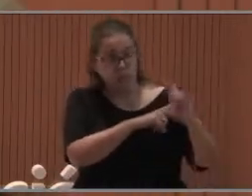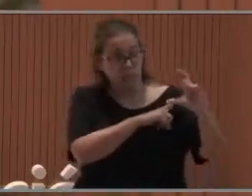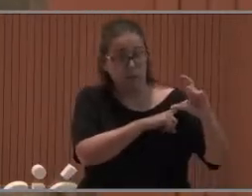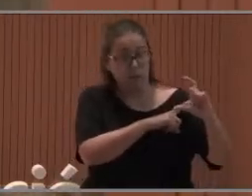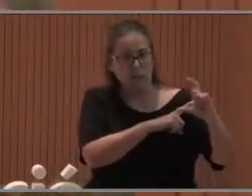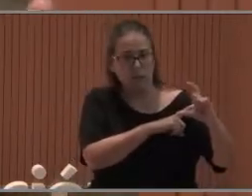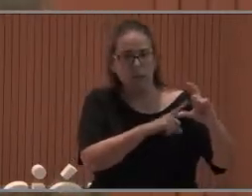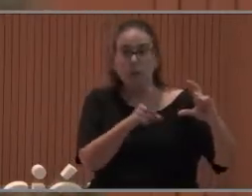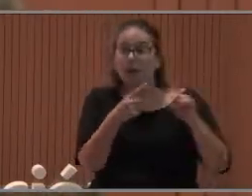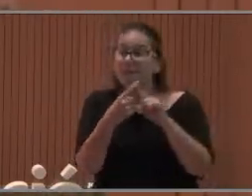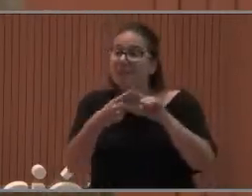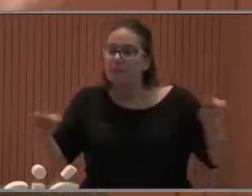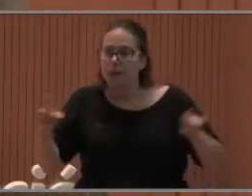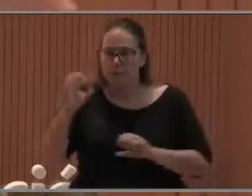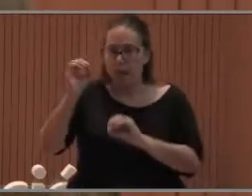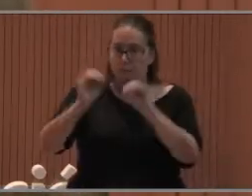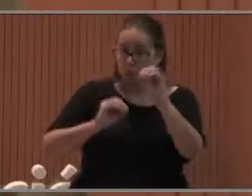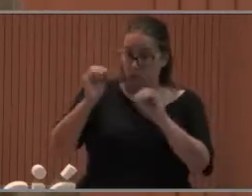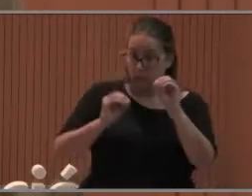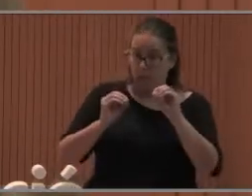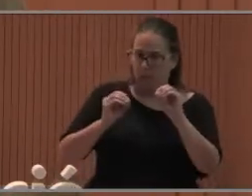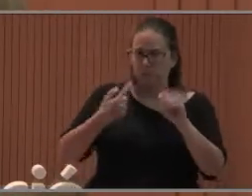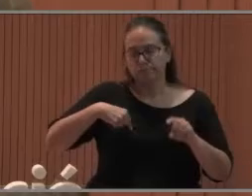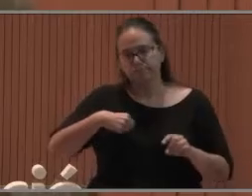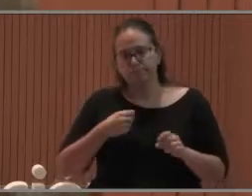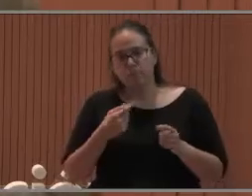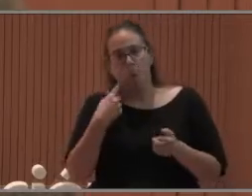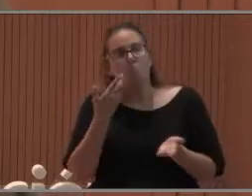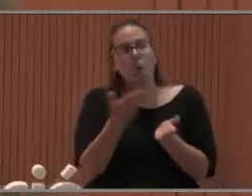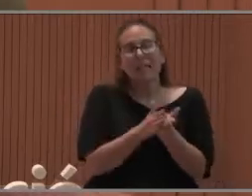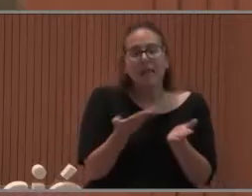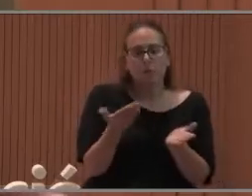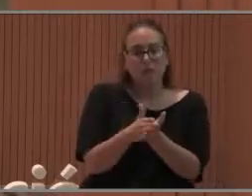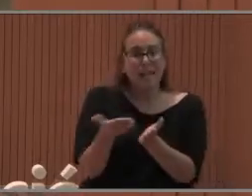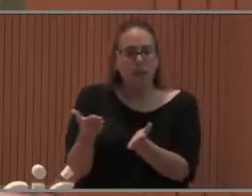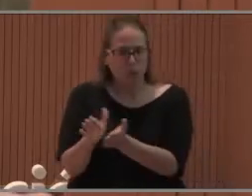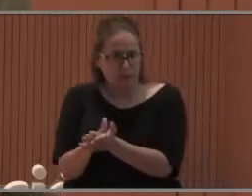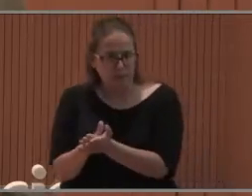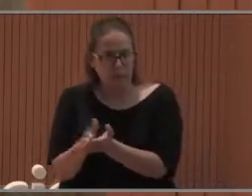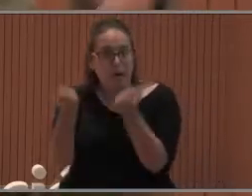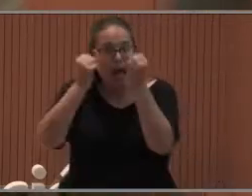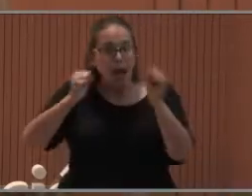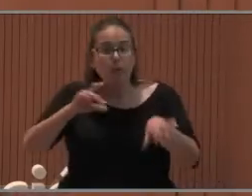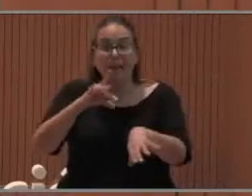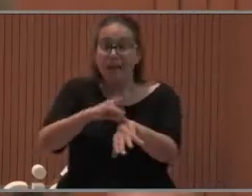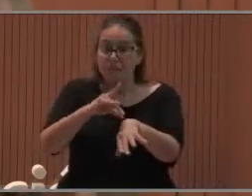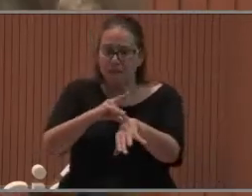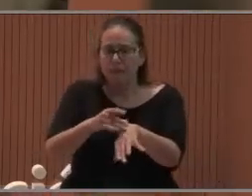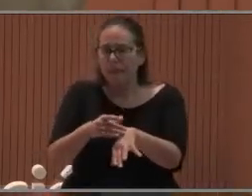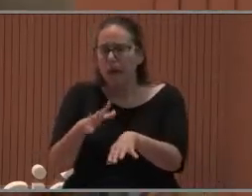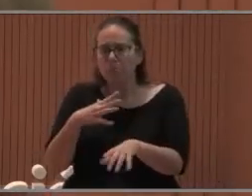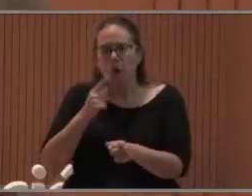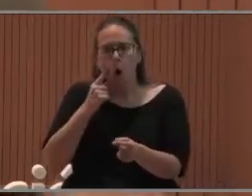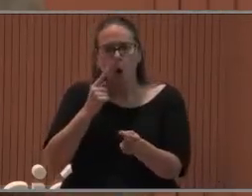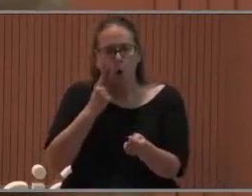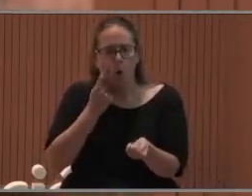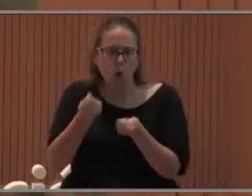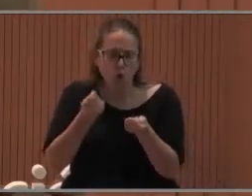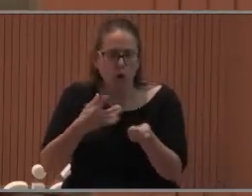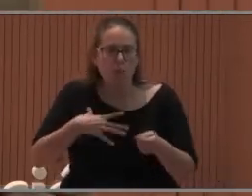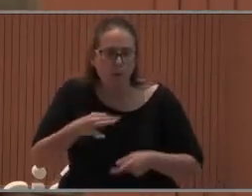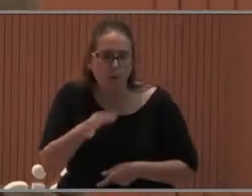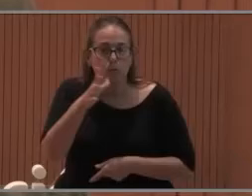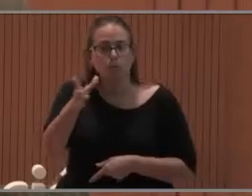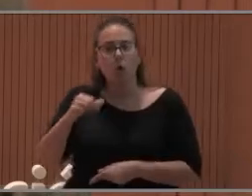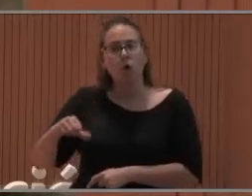y de la enfermedad. Lo que pasa es que medimos mucho mortalidad en esto, aunque también se puede medir la enfermedad con ingresos hospitalarios, ingresos en urgencias,